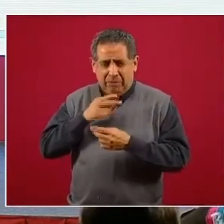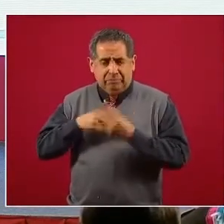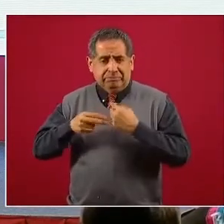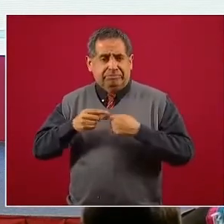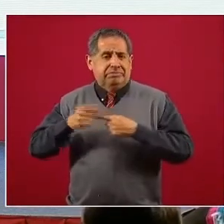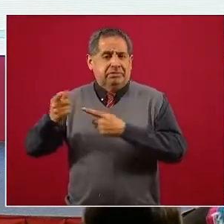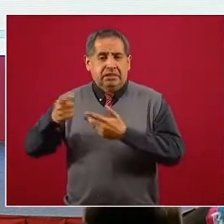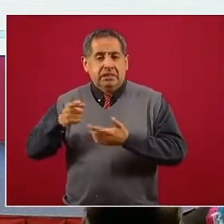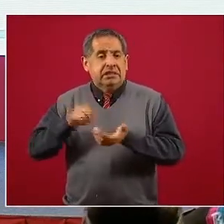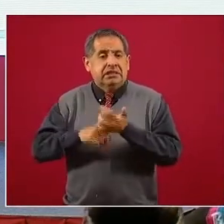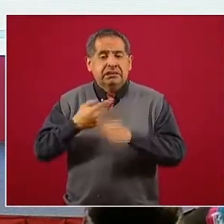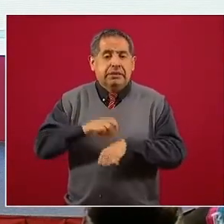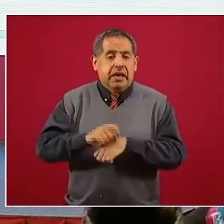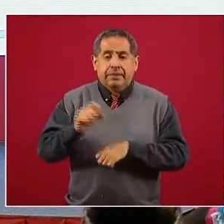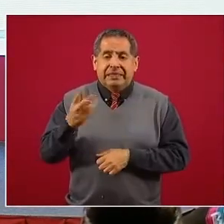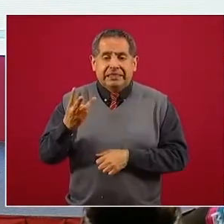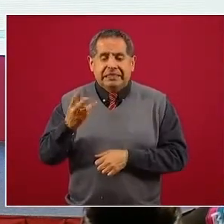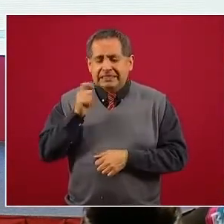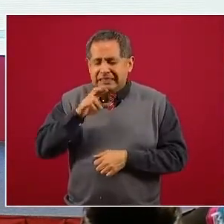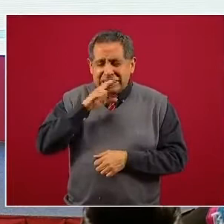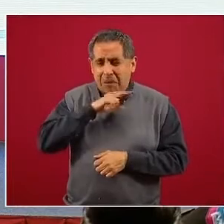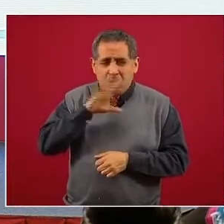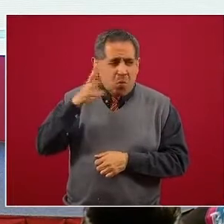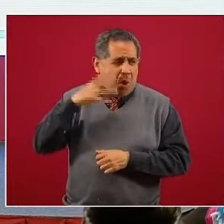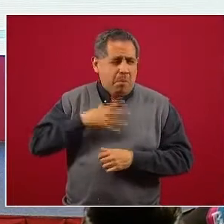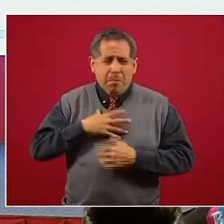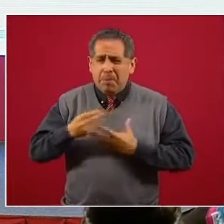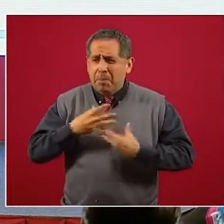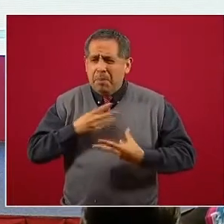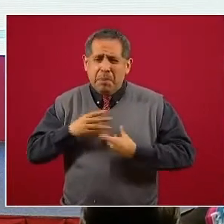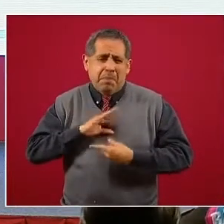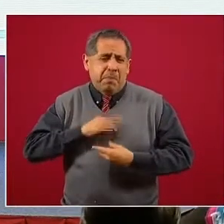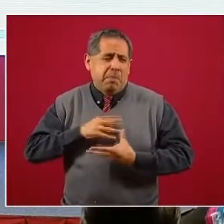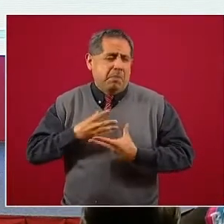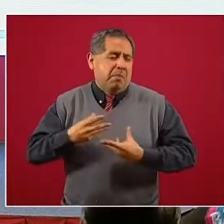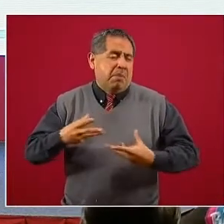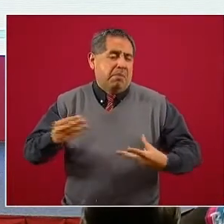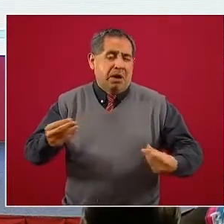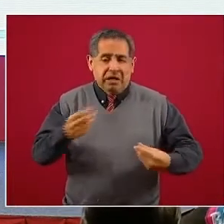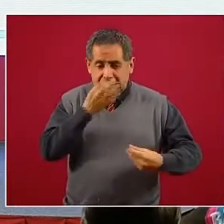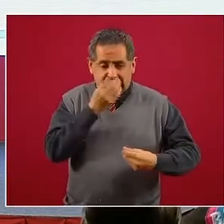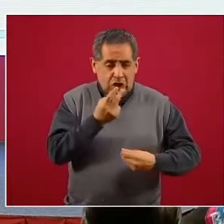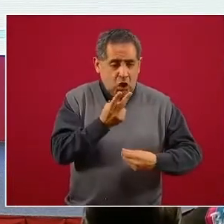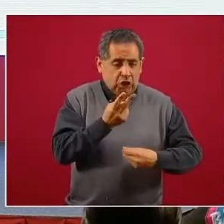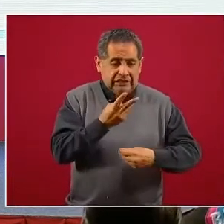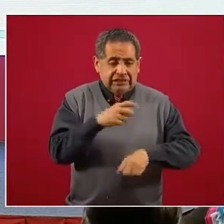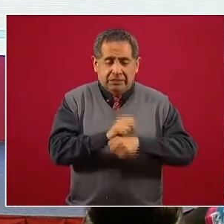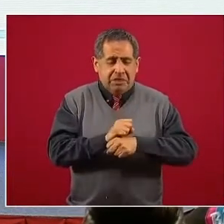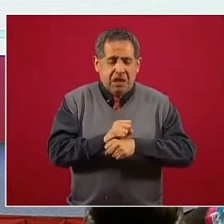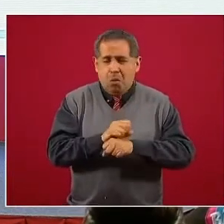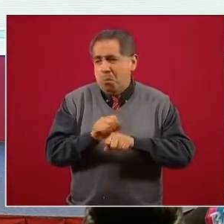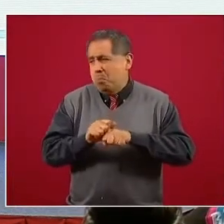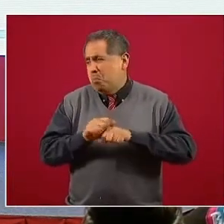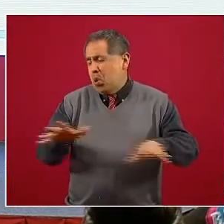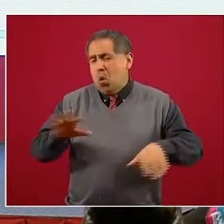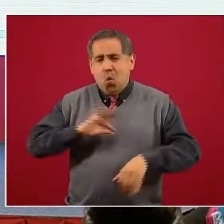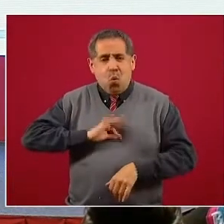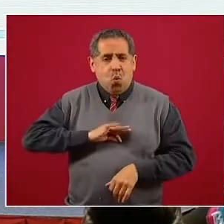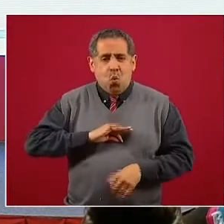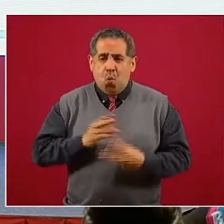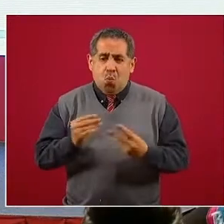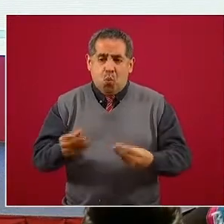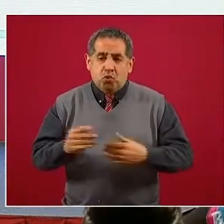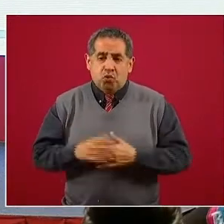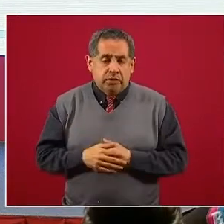es decir, una rápida aceleración, una rápida transmisión de casos en solamente 2-3 semanas. Parecía que